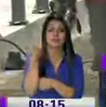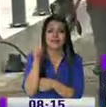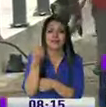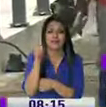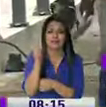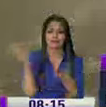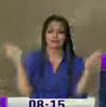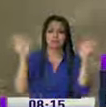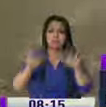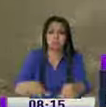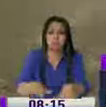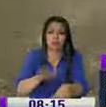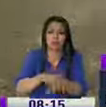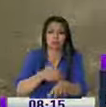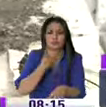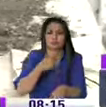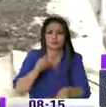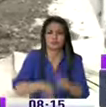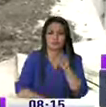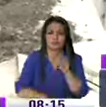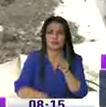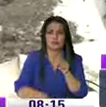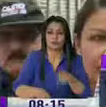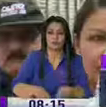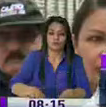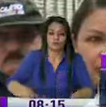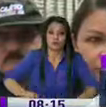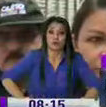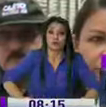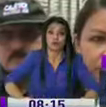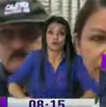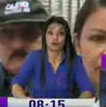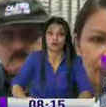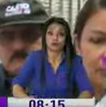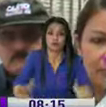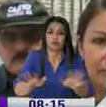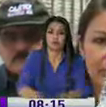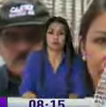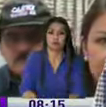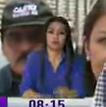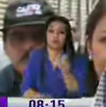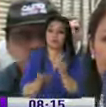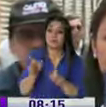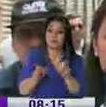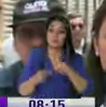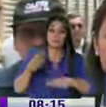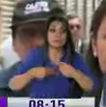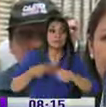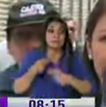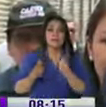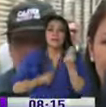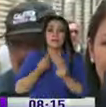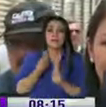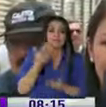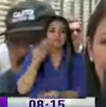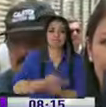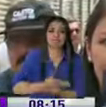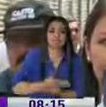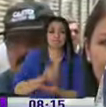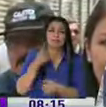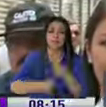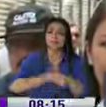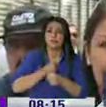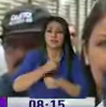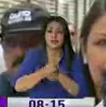por las malas condiciones en las que se encontraba un colector. Eso obligó a los comerciantes a dejar de realizar su actividad durante muchísimos